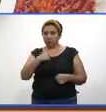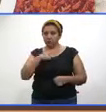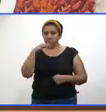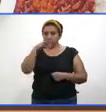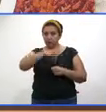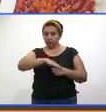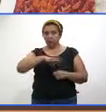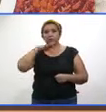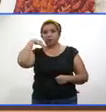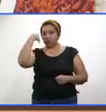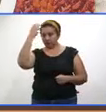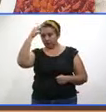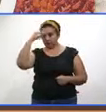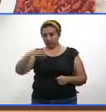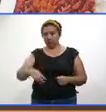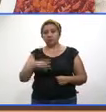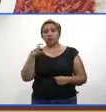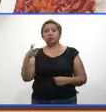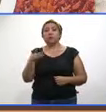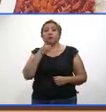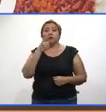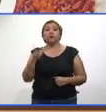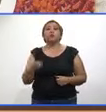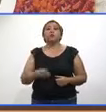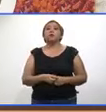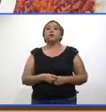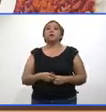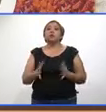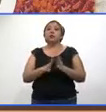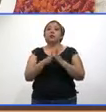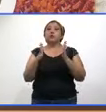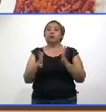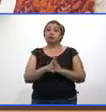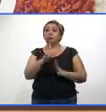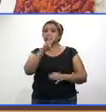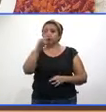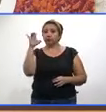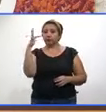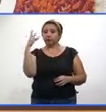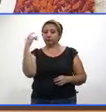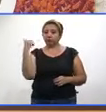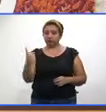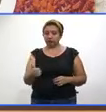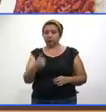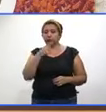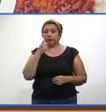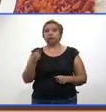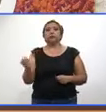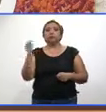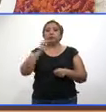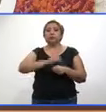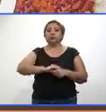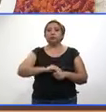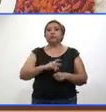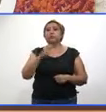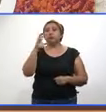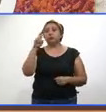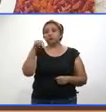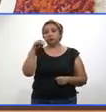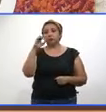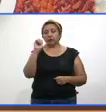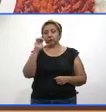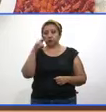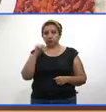Voto Porque Quiero a México. En esta campaña participarán las 256 cámaras adheridas a la Concanaco y